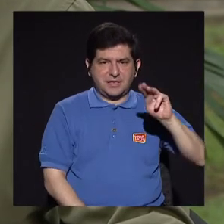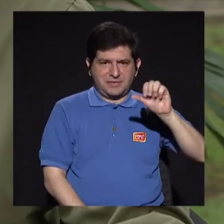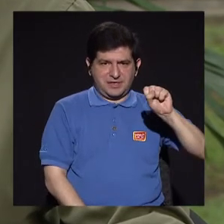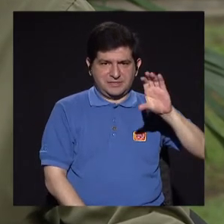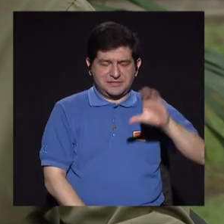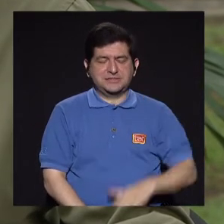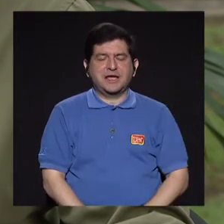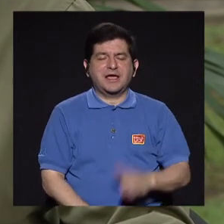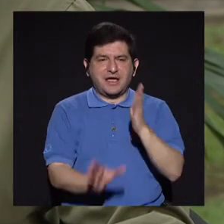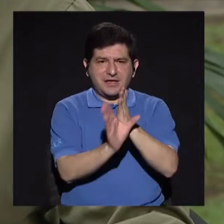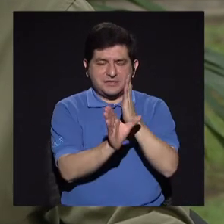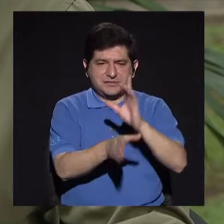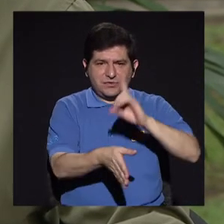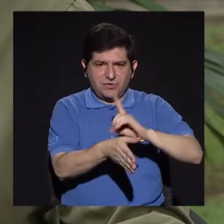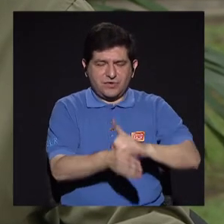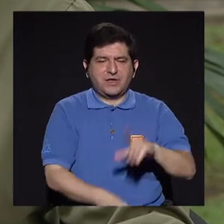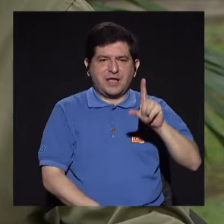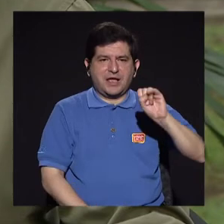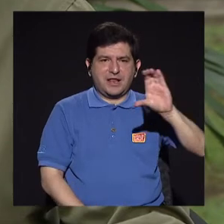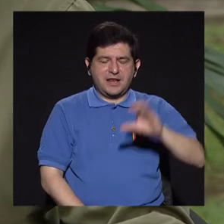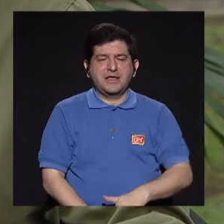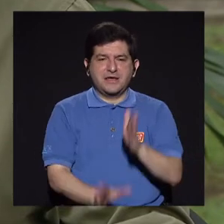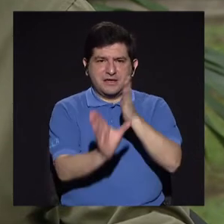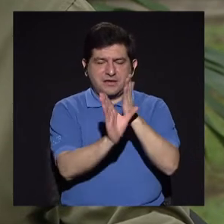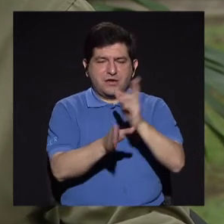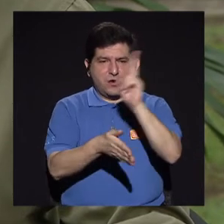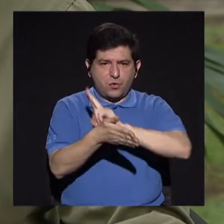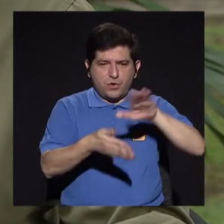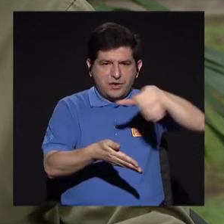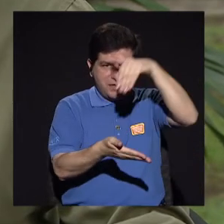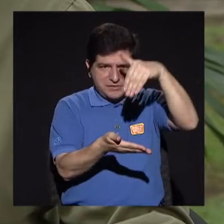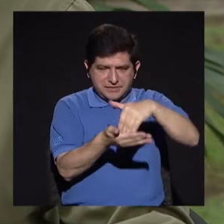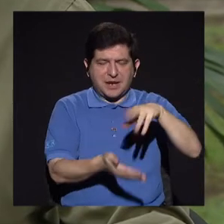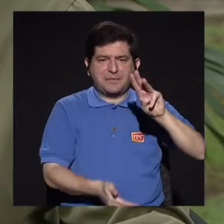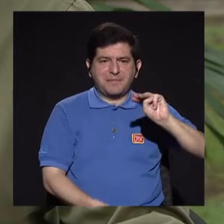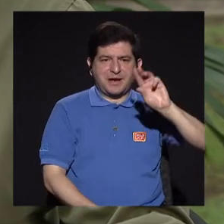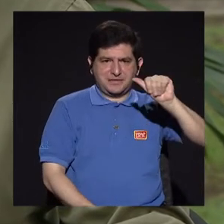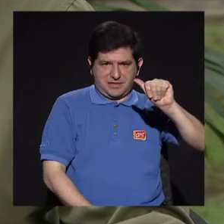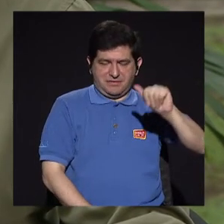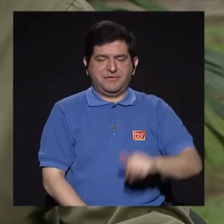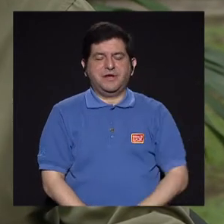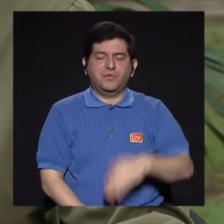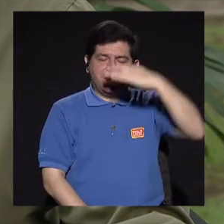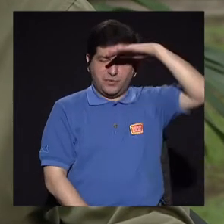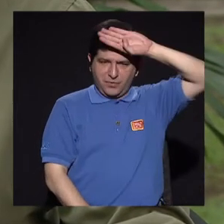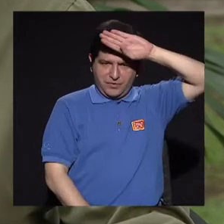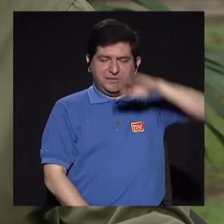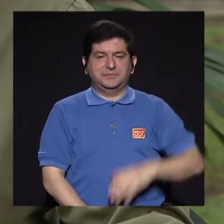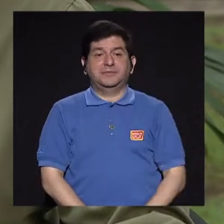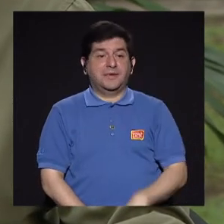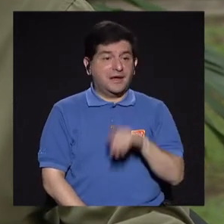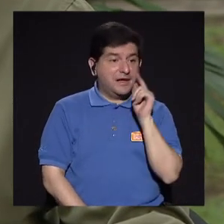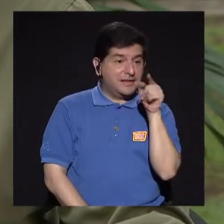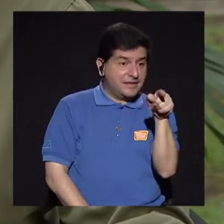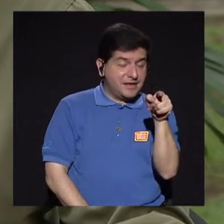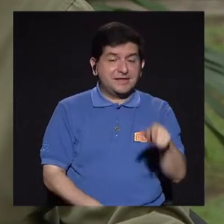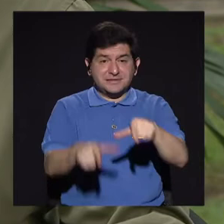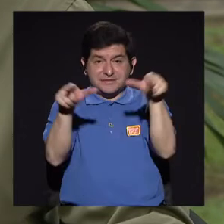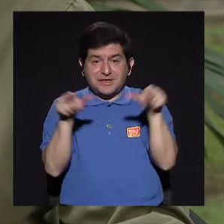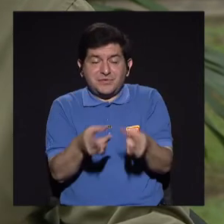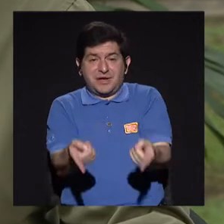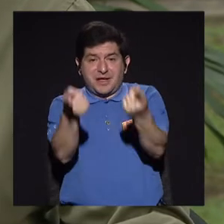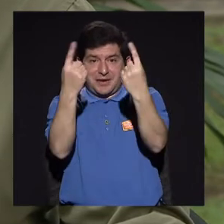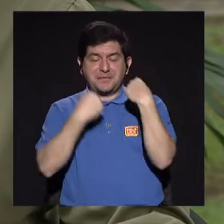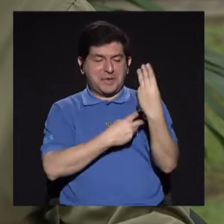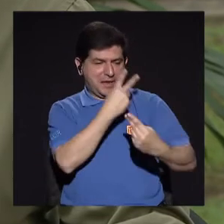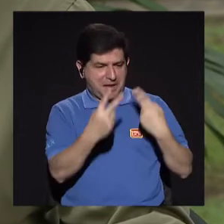en psicología médica y licenciado en psicología por la Universidad Central Marta Abreu de Las Villas en Cuba. Allí, desde allí ya, él